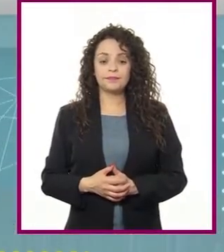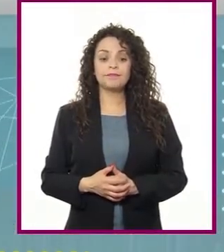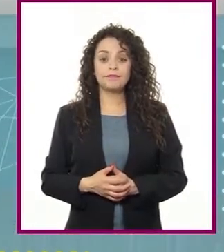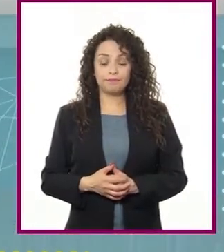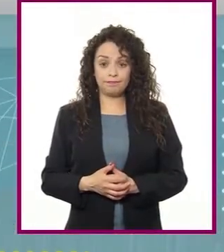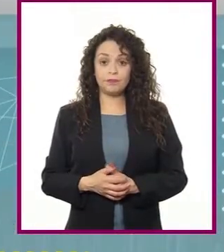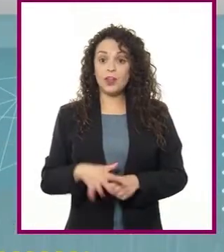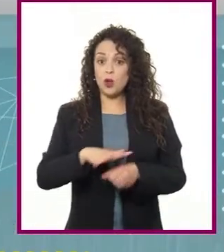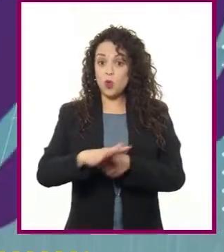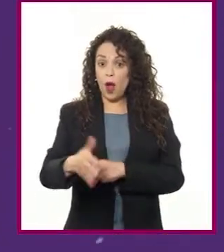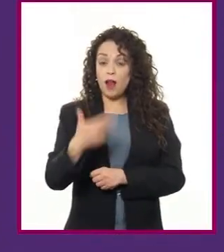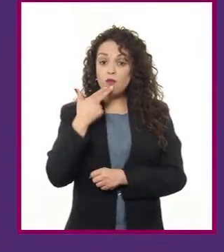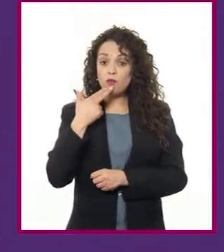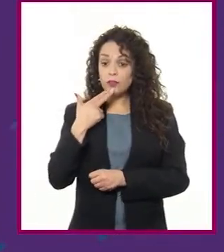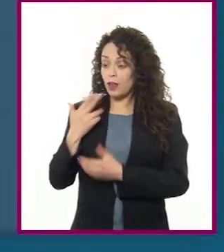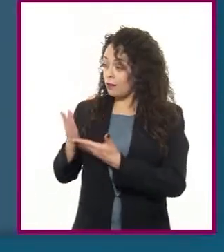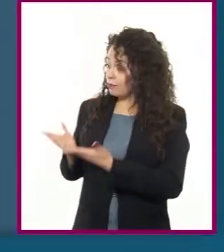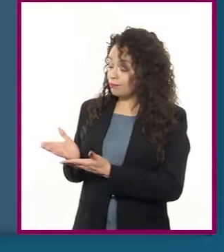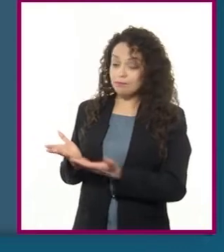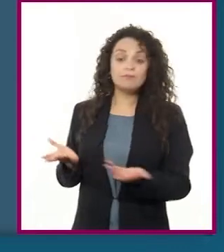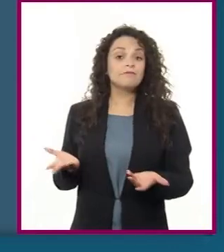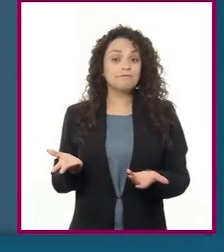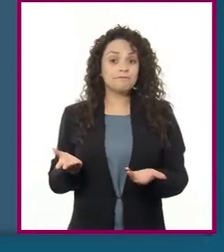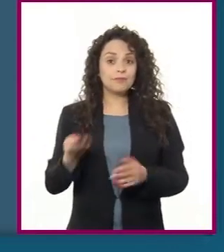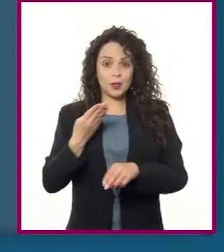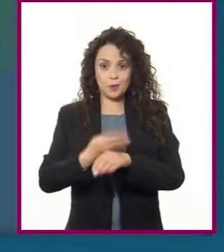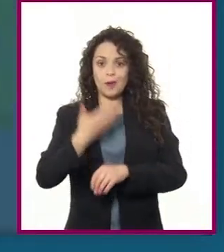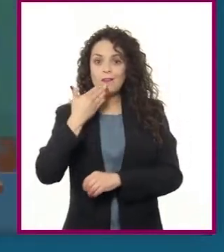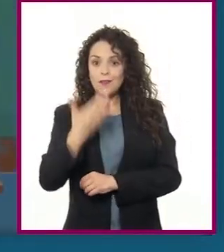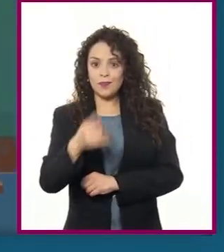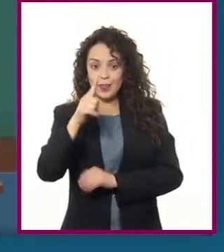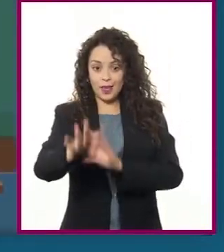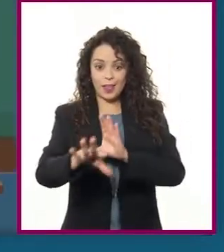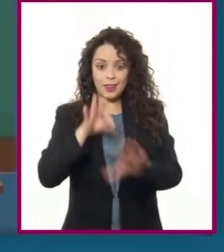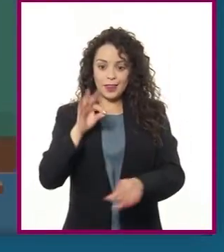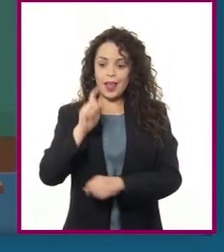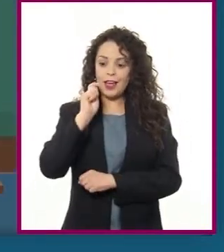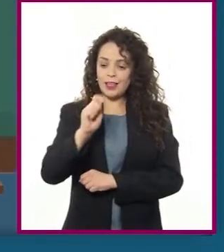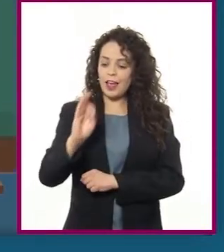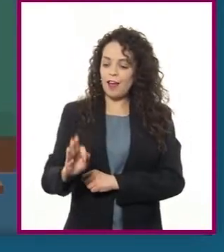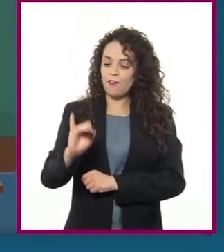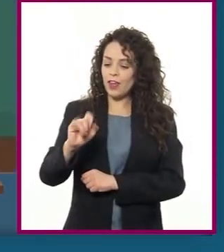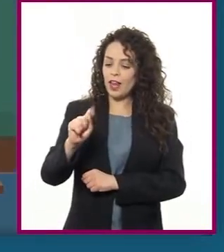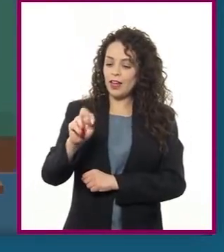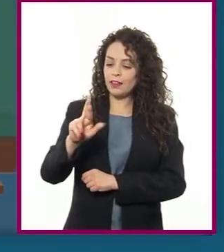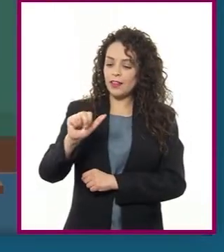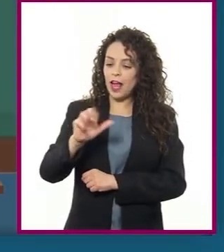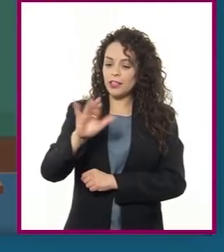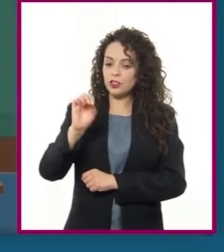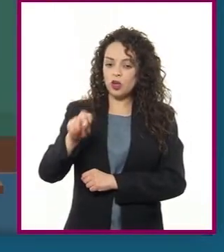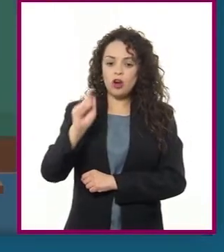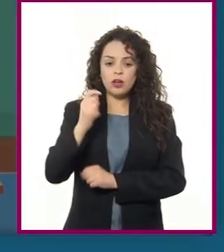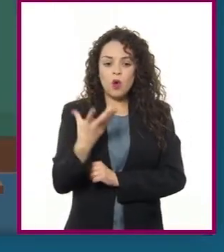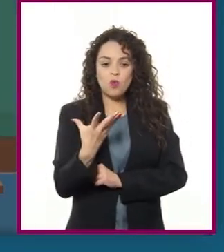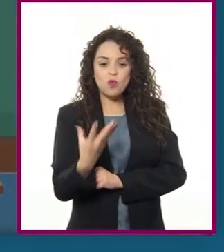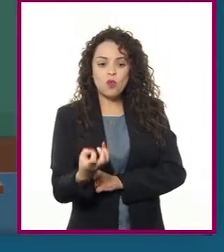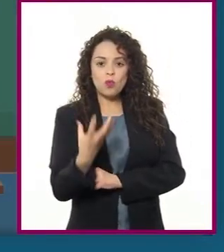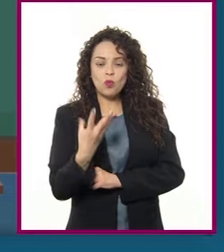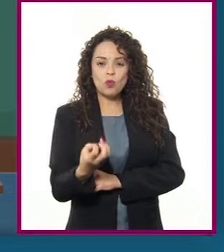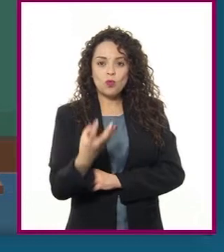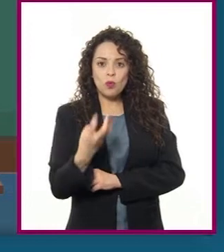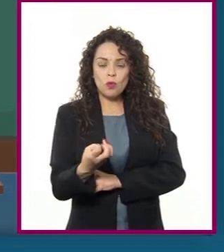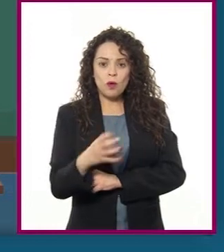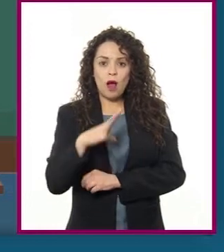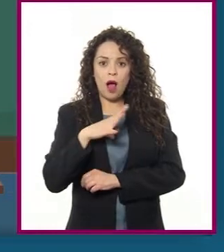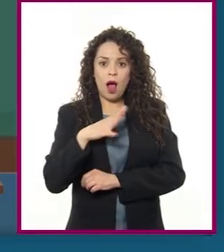de separación utilizarían? Muy bien, eligieron el método de filtración. Método de separación de una mezcla constituida por